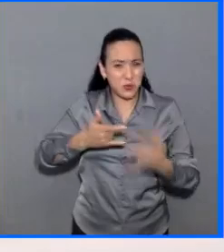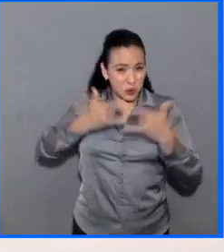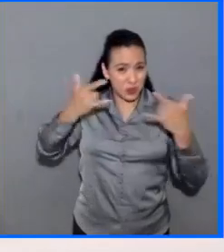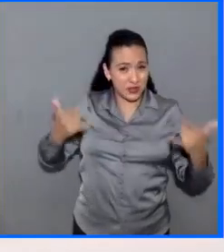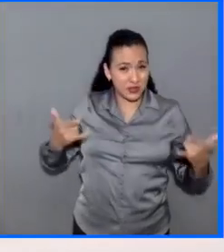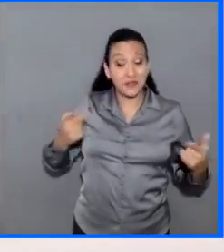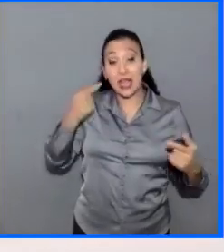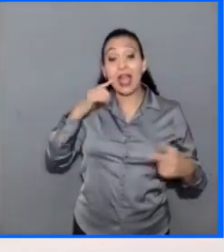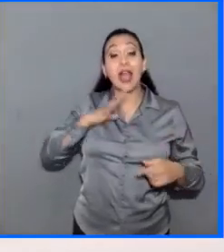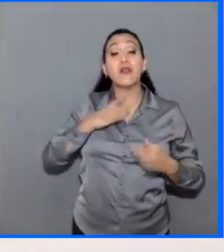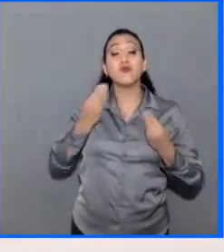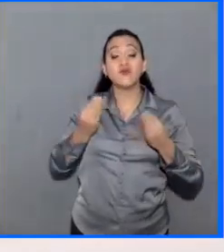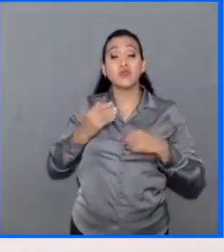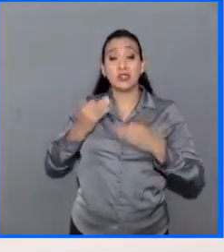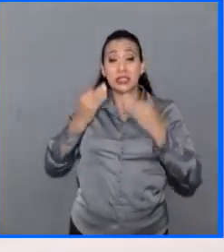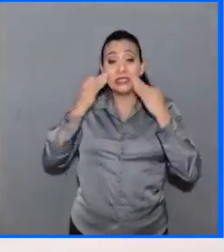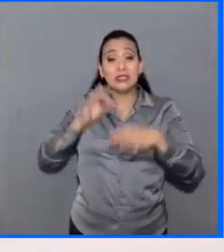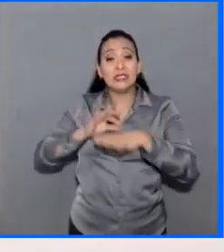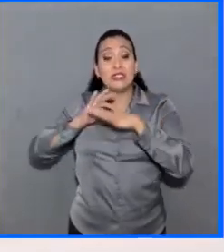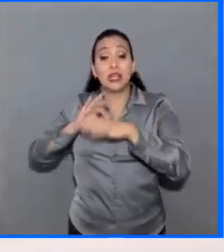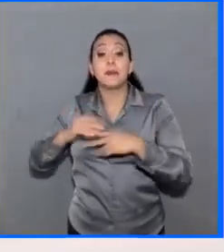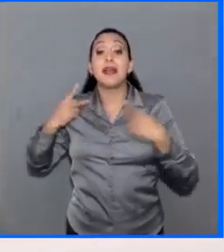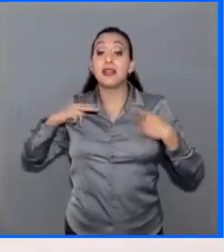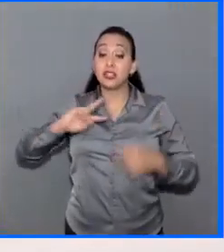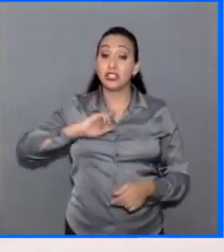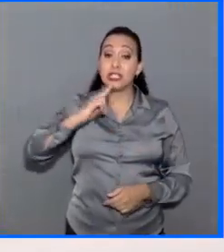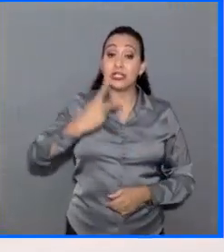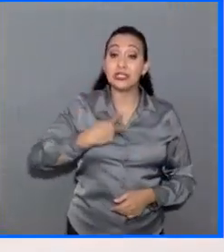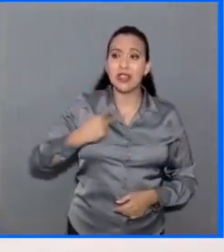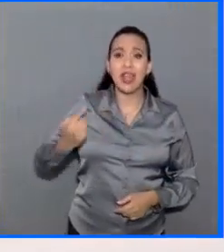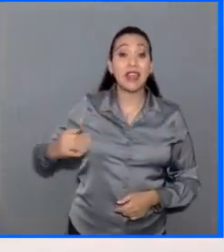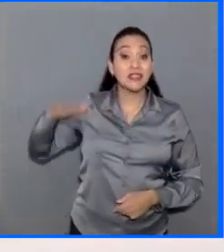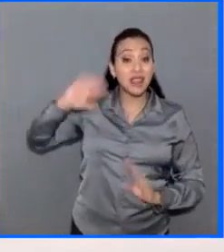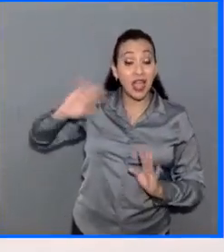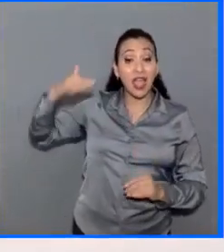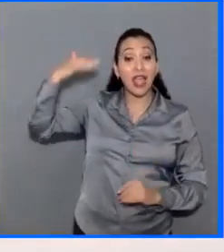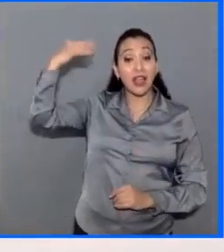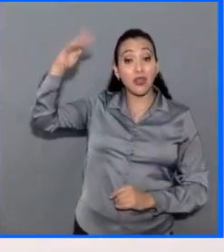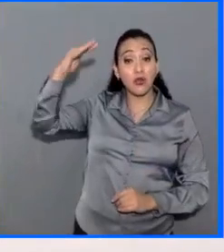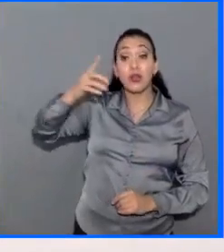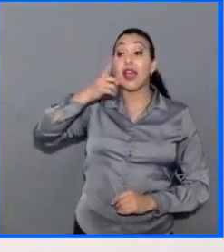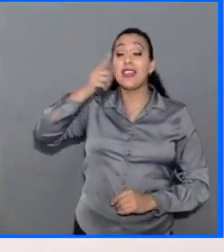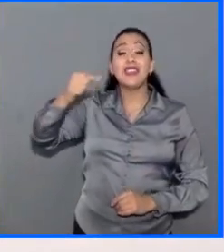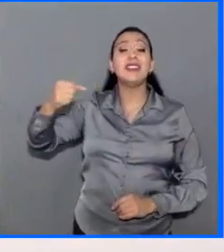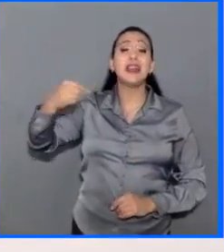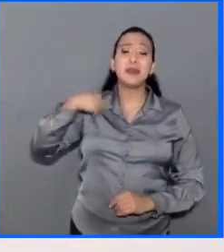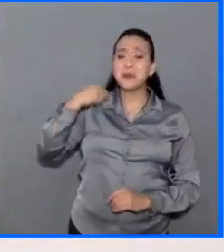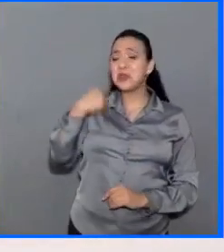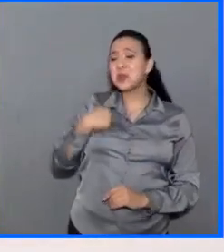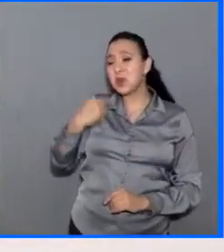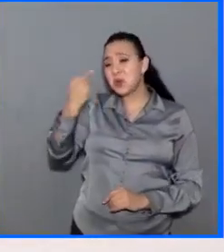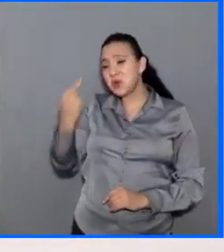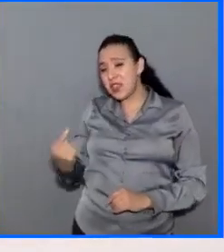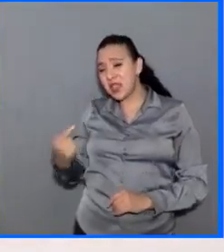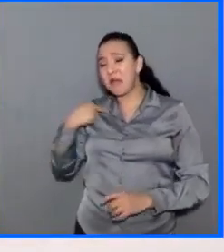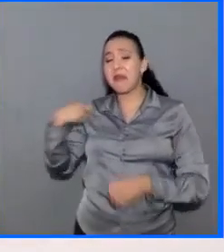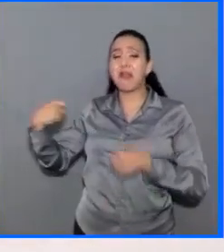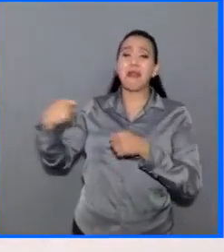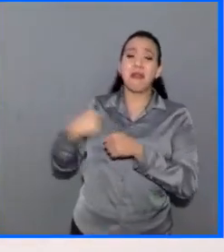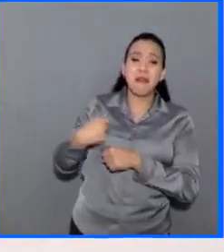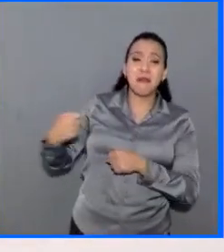de personas trans adultas que fueron maltratadas, corregidas e